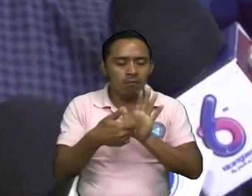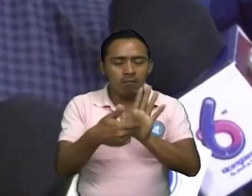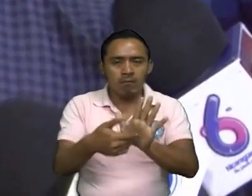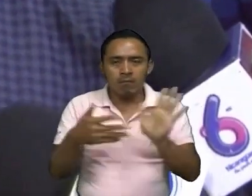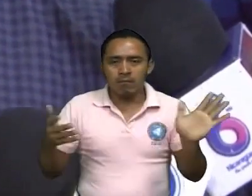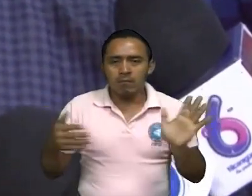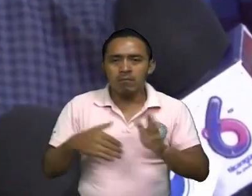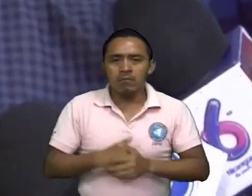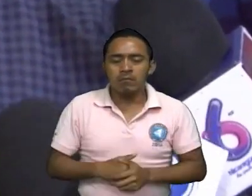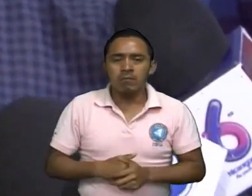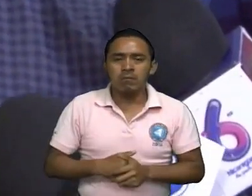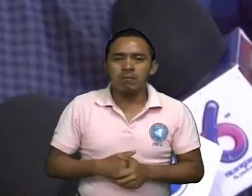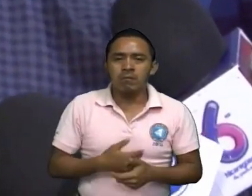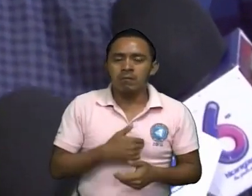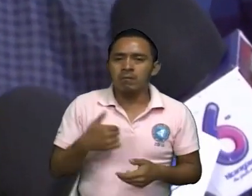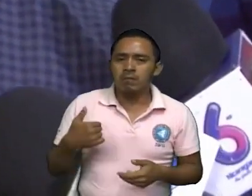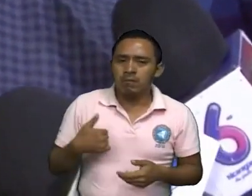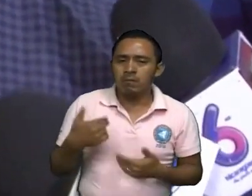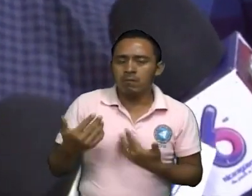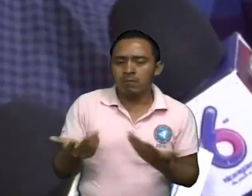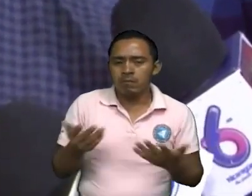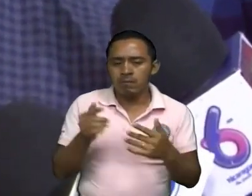encuesta se incline